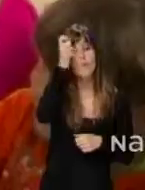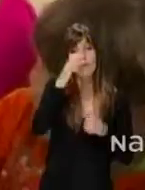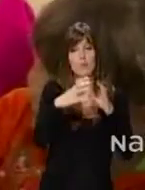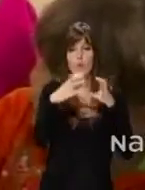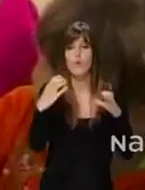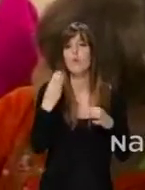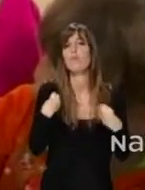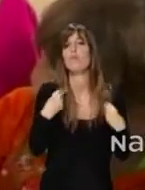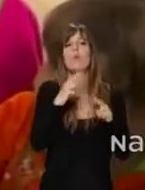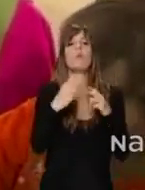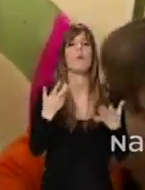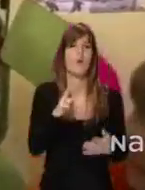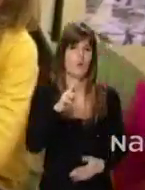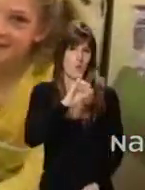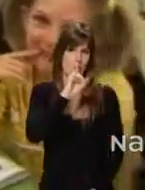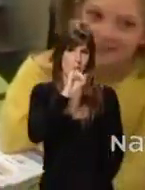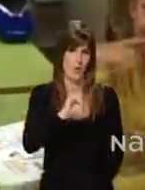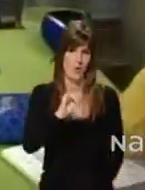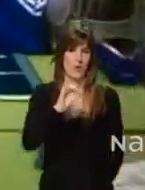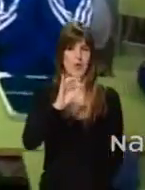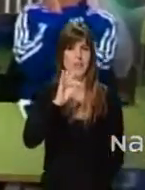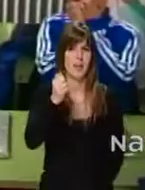Urroz? Urrozarra. Muy bien.